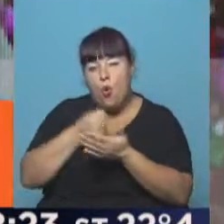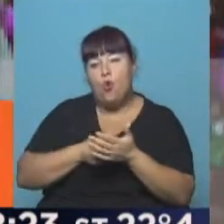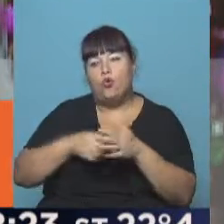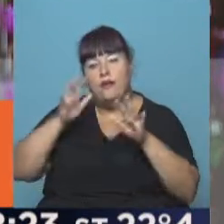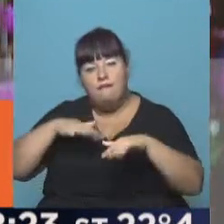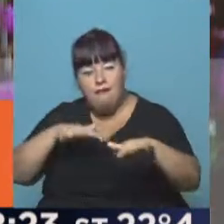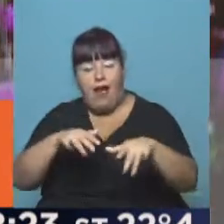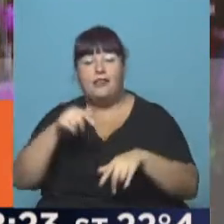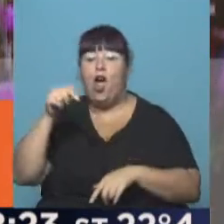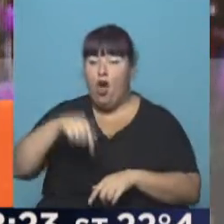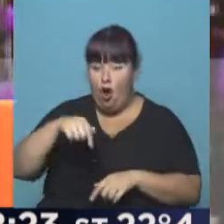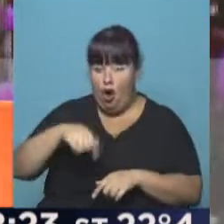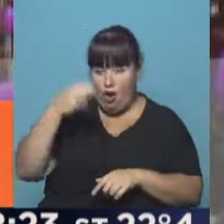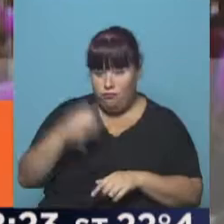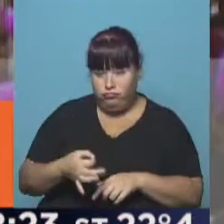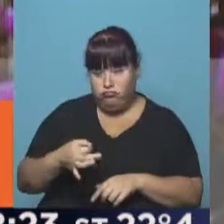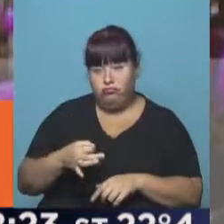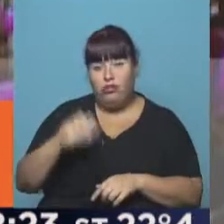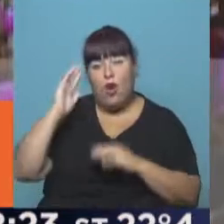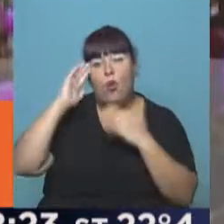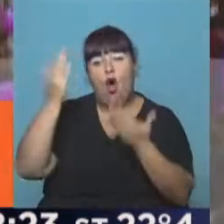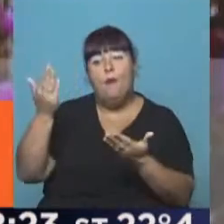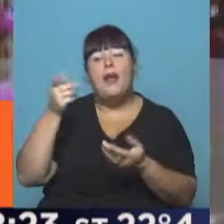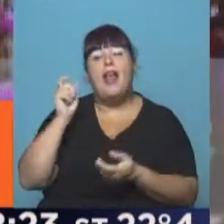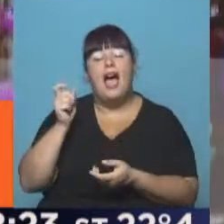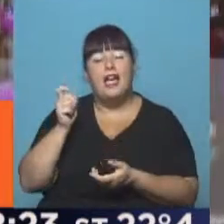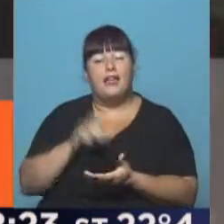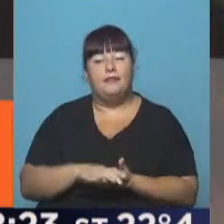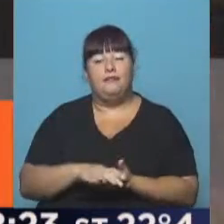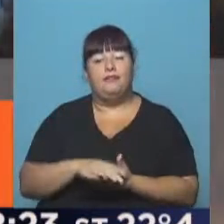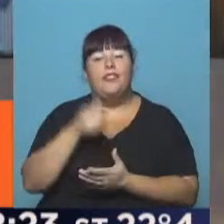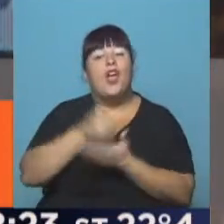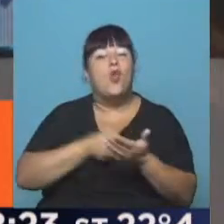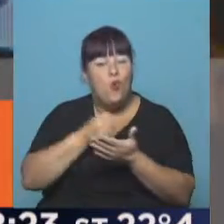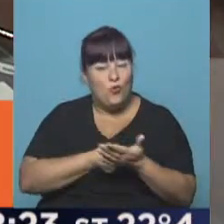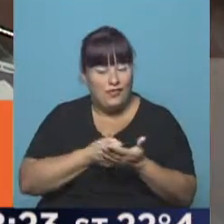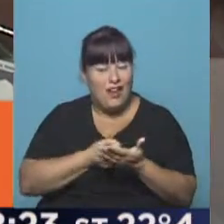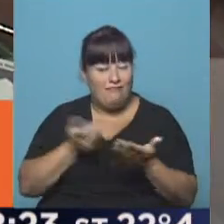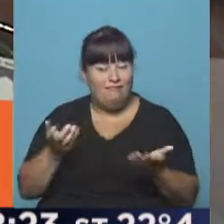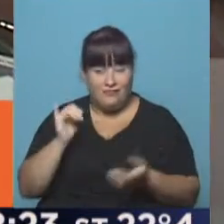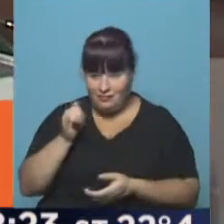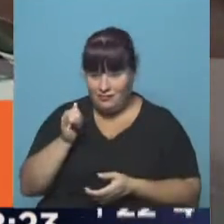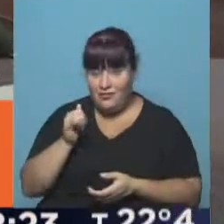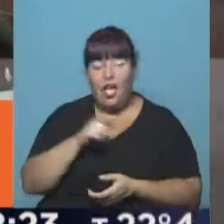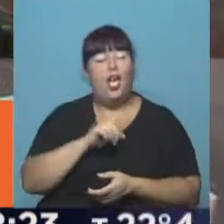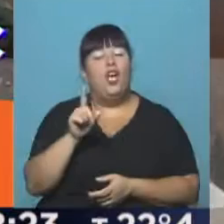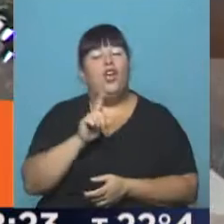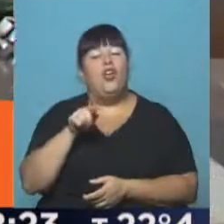agitaciones. Hoy, en realidad, es una conmemoración que es de lucha. Claro que sí.